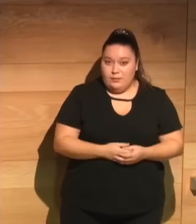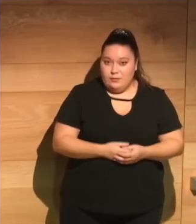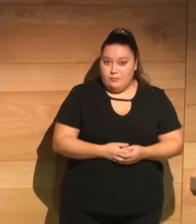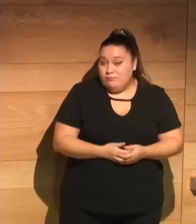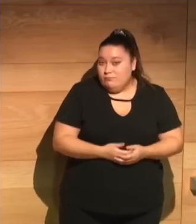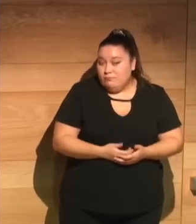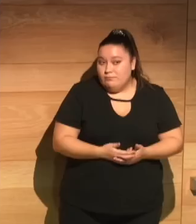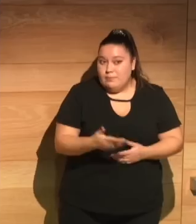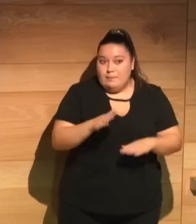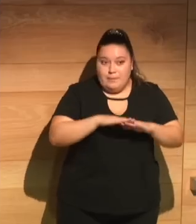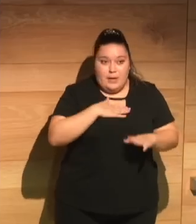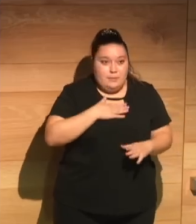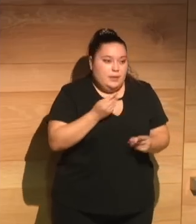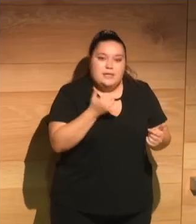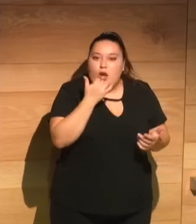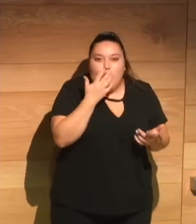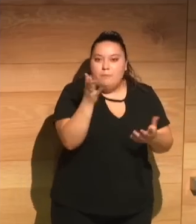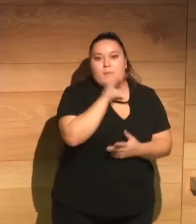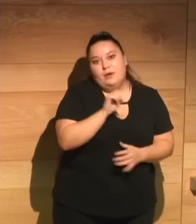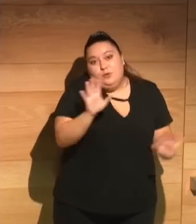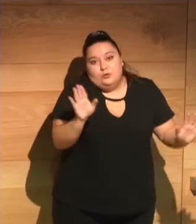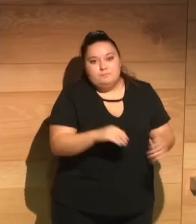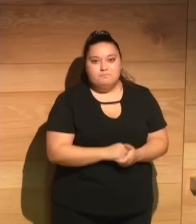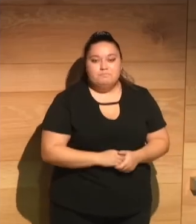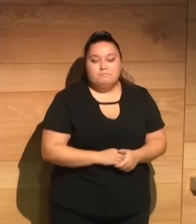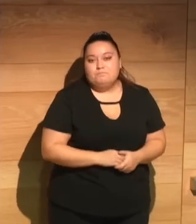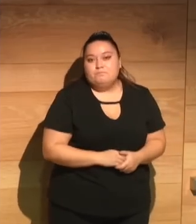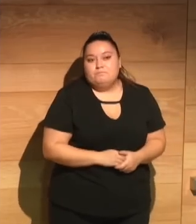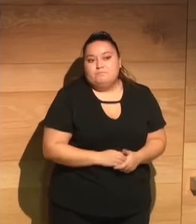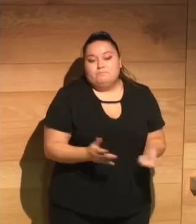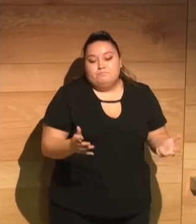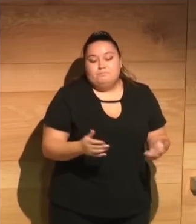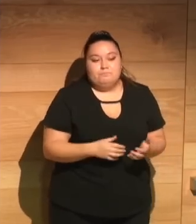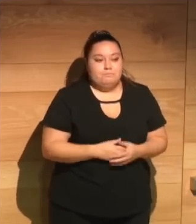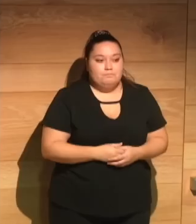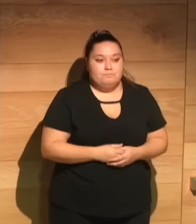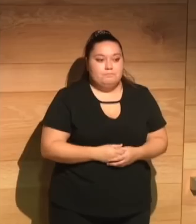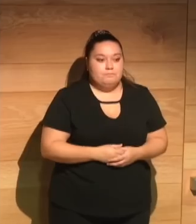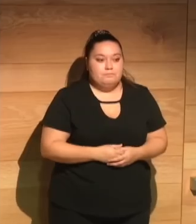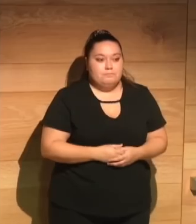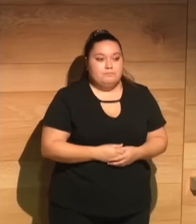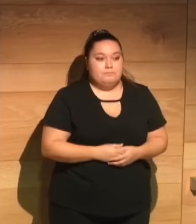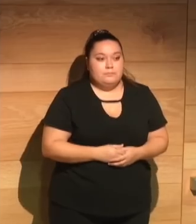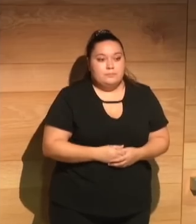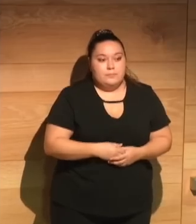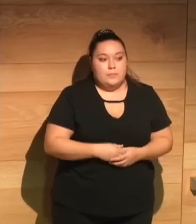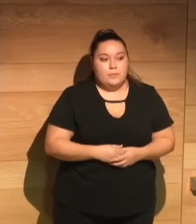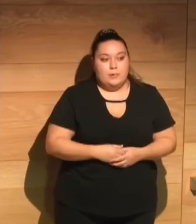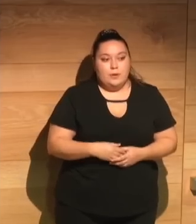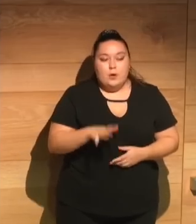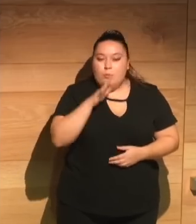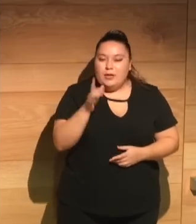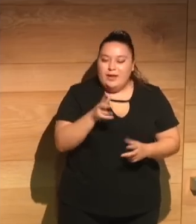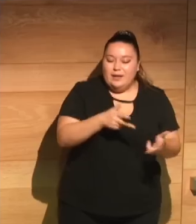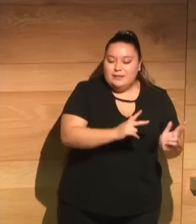Es así. Y para mí es ensalzarlo. Hacer un pene es ensalzarlo. Pero cada uno, esto es. Oye, una cosa, ¿por qué no se pone. Se sienta Juan donde